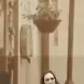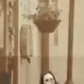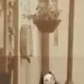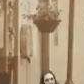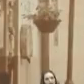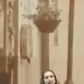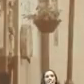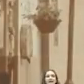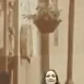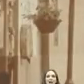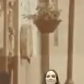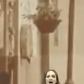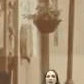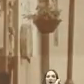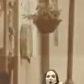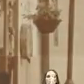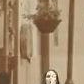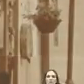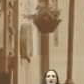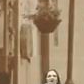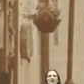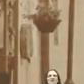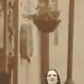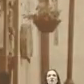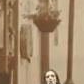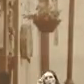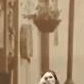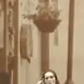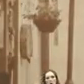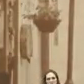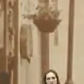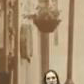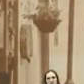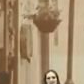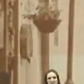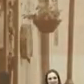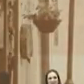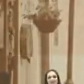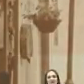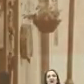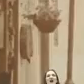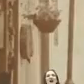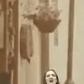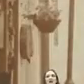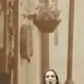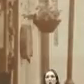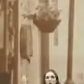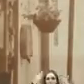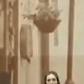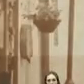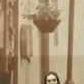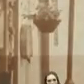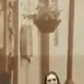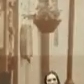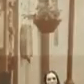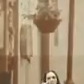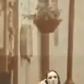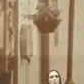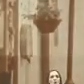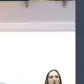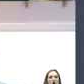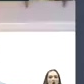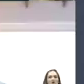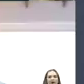embajador de Colombia en Uruguay, Fernando San Clemente, por el delito de destrucción, supresión o ocultamiento de material probatorio. Según el